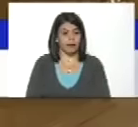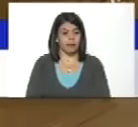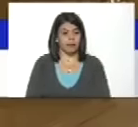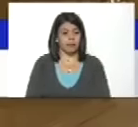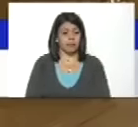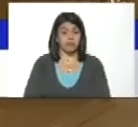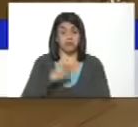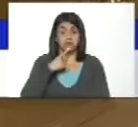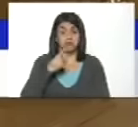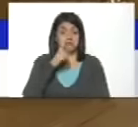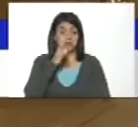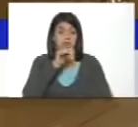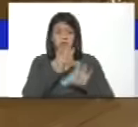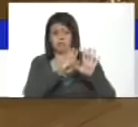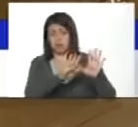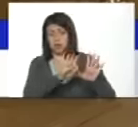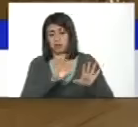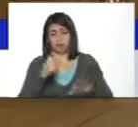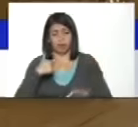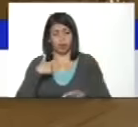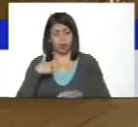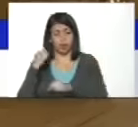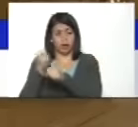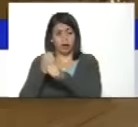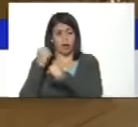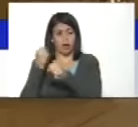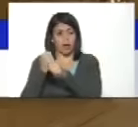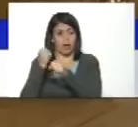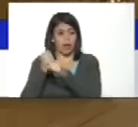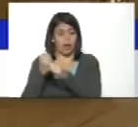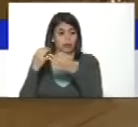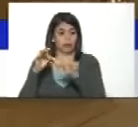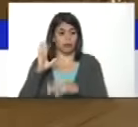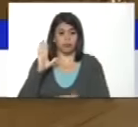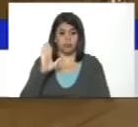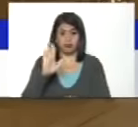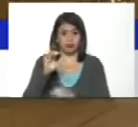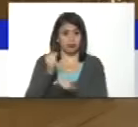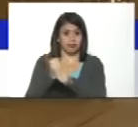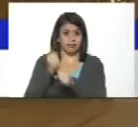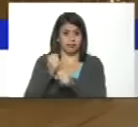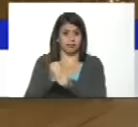Él dijo, bueno, yo no tengo nada que ver con eso porque yo estoy trabajando, yo vengo de trabajar